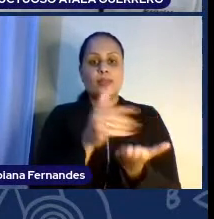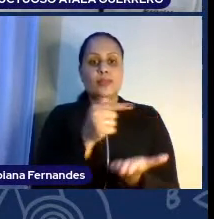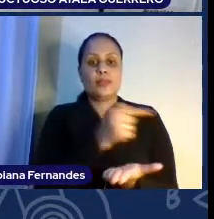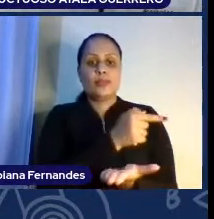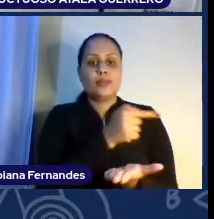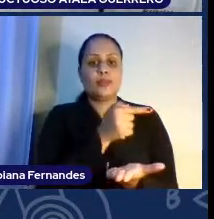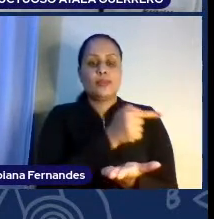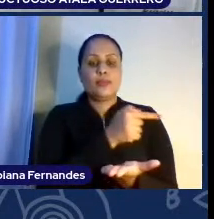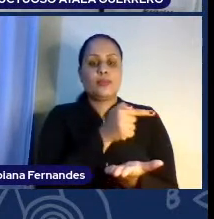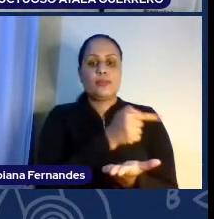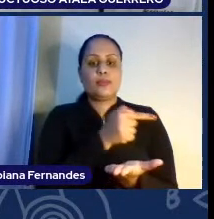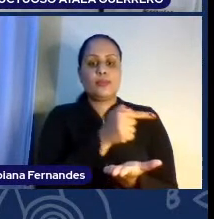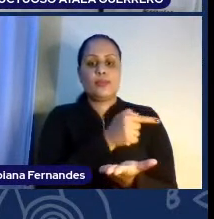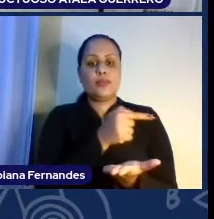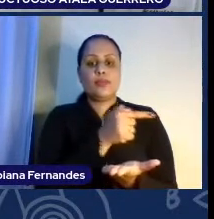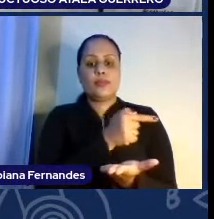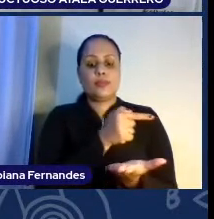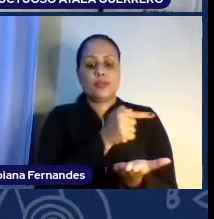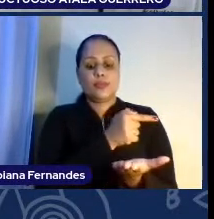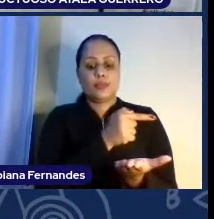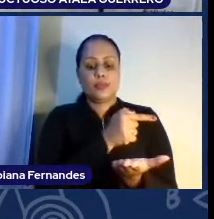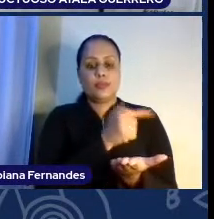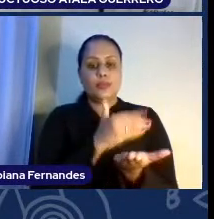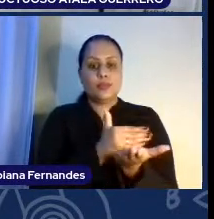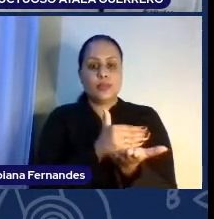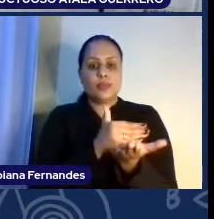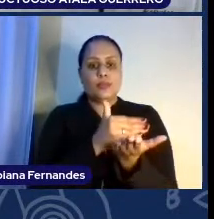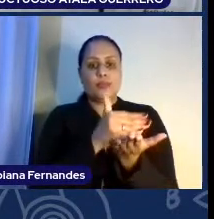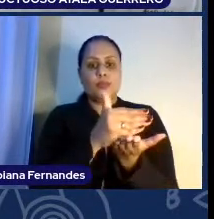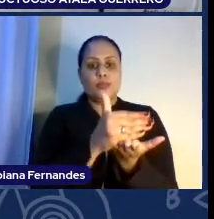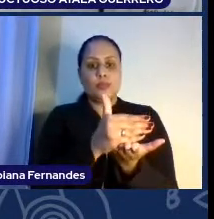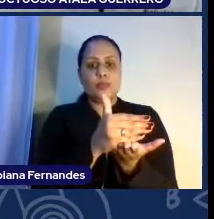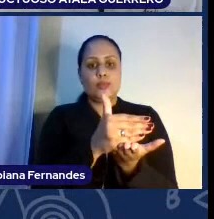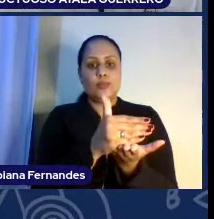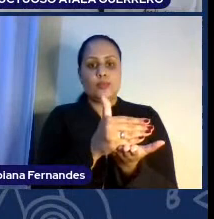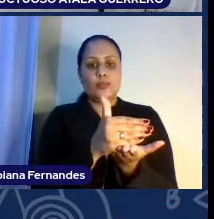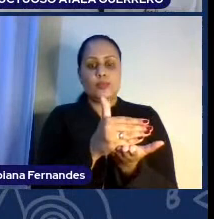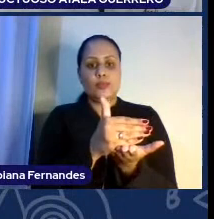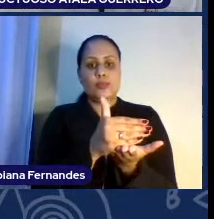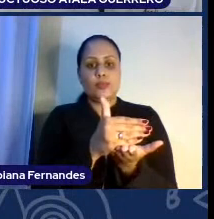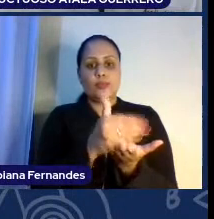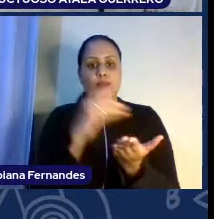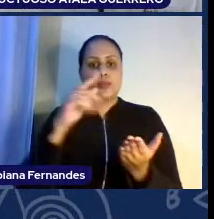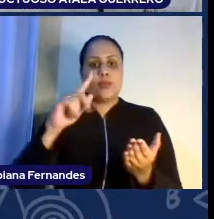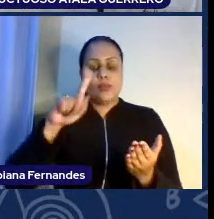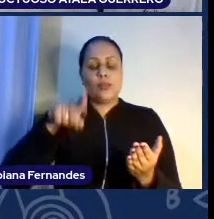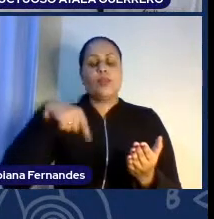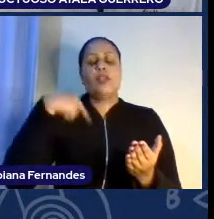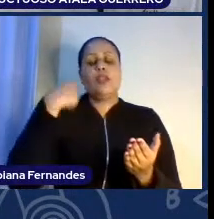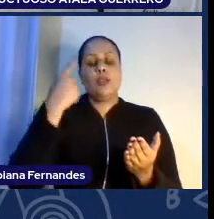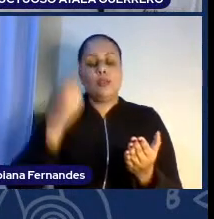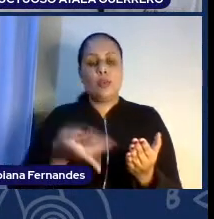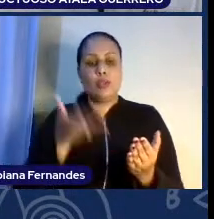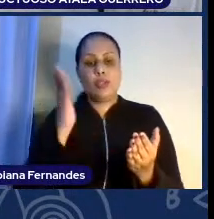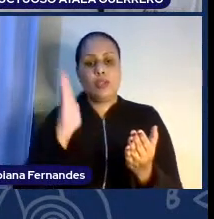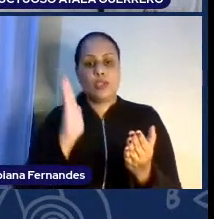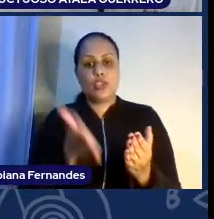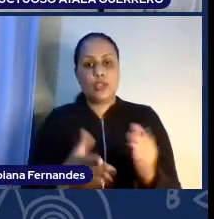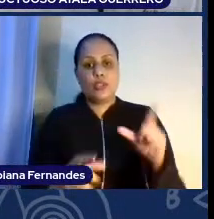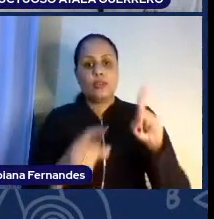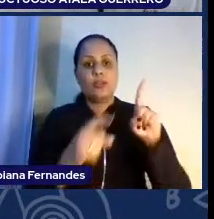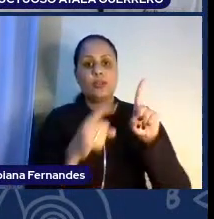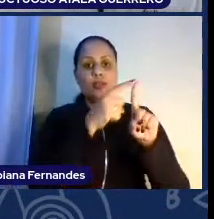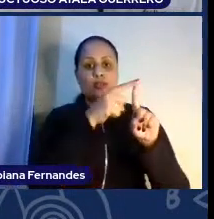de los tejidos que están en desarrollo, días después de la fecundación, empieza